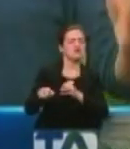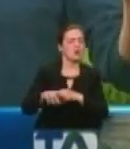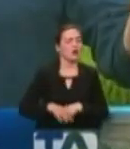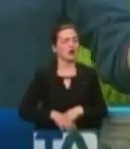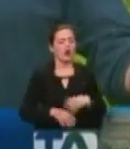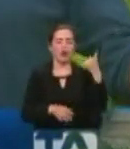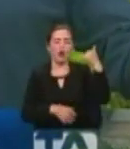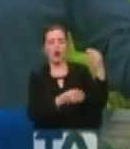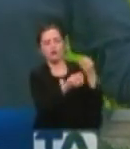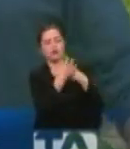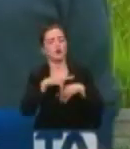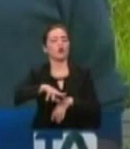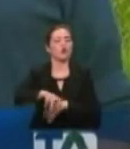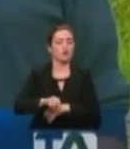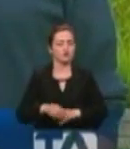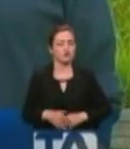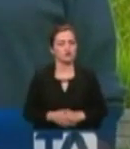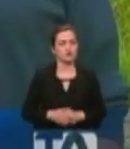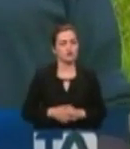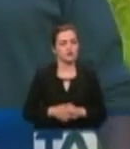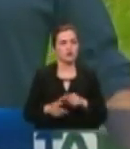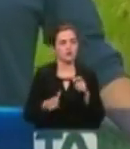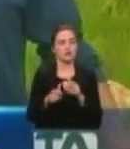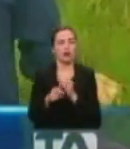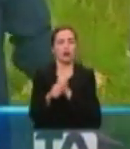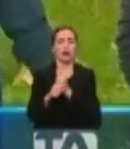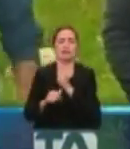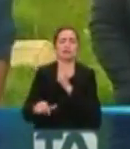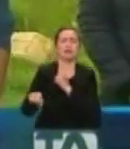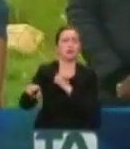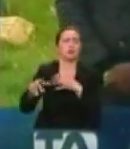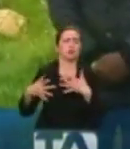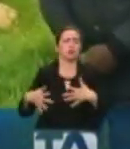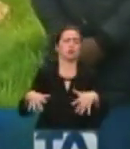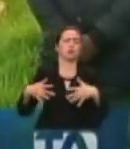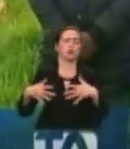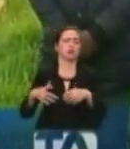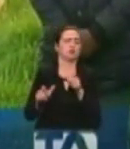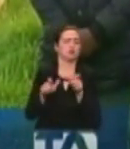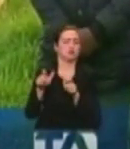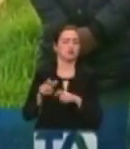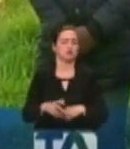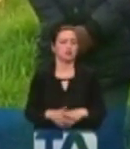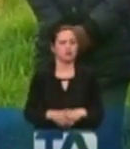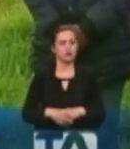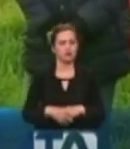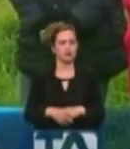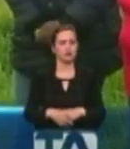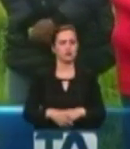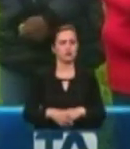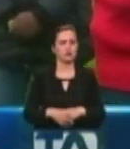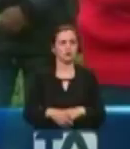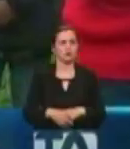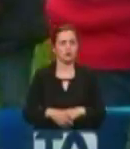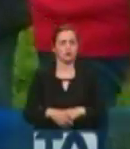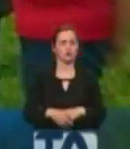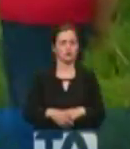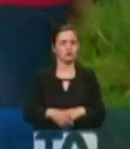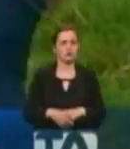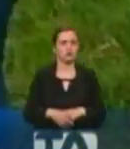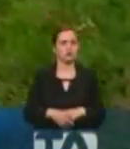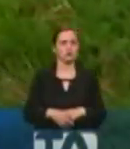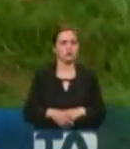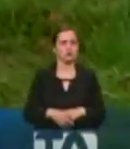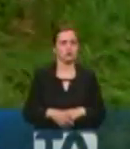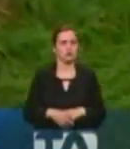Hay mucha gente que inclusive viene a hacer sus necesidades aquí, y el peligro es de que cualquier